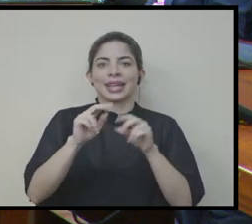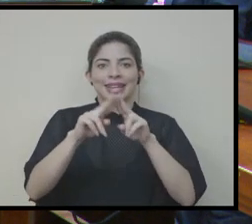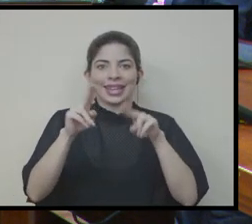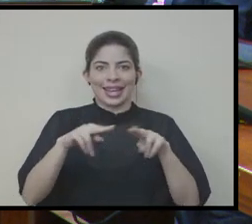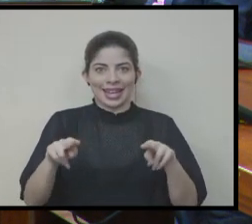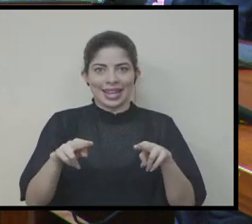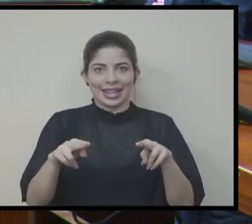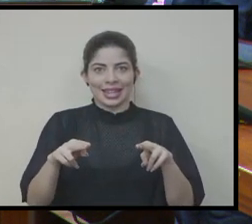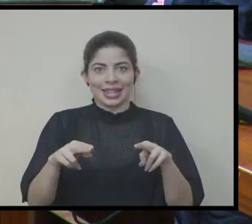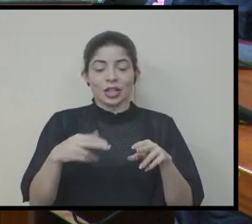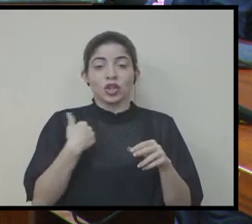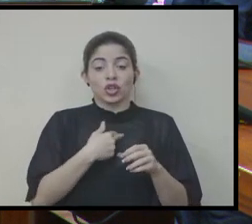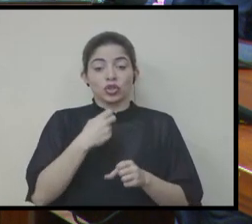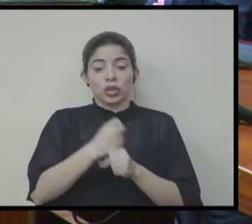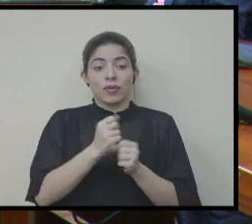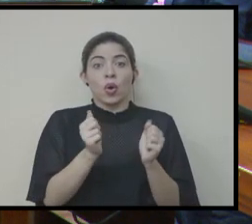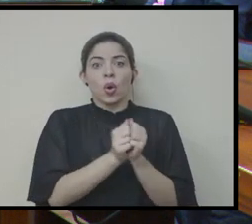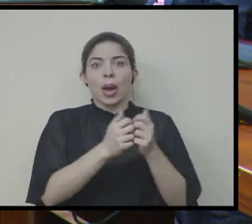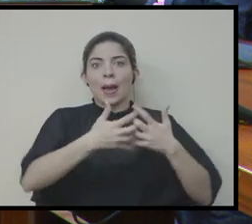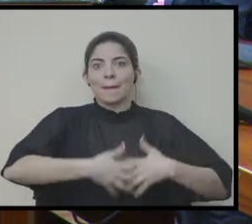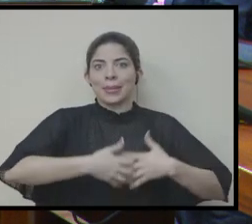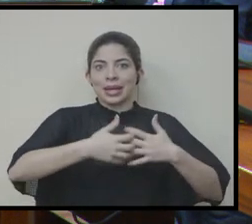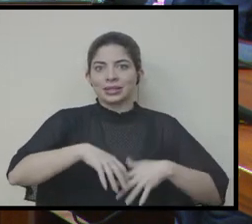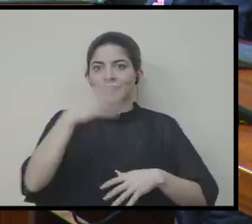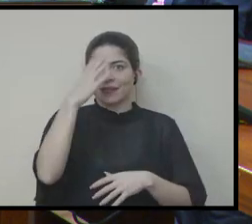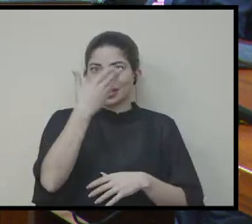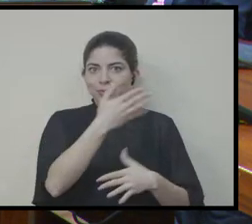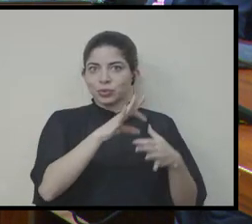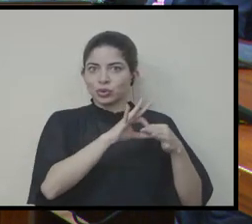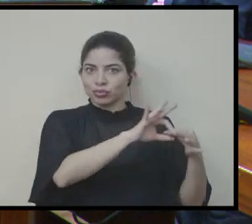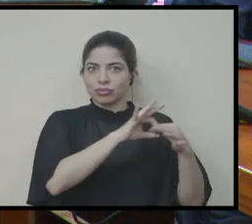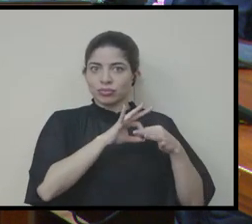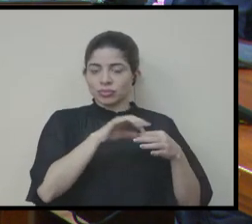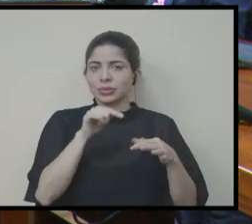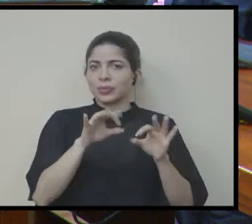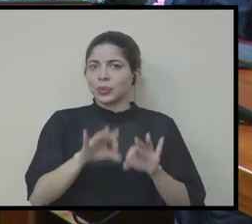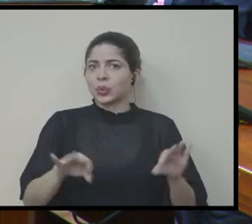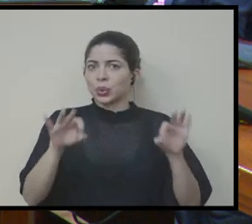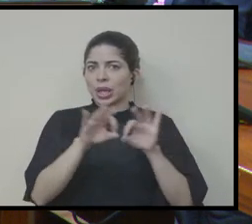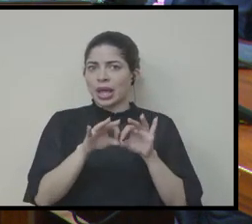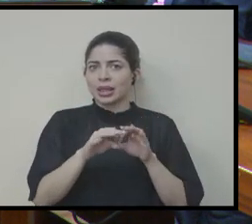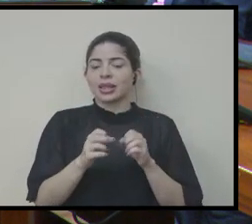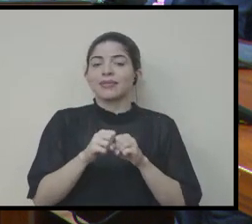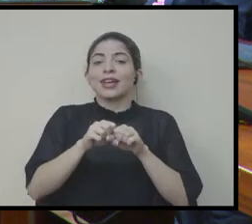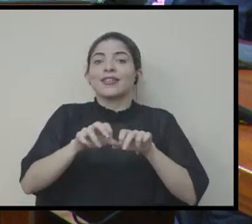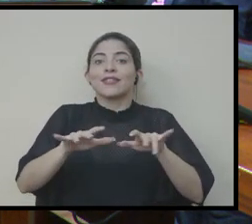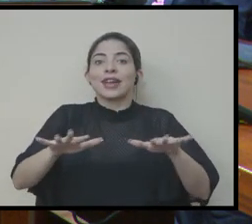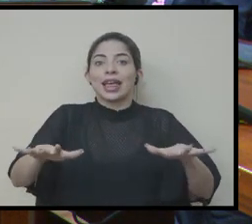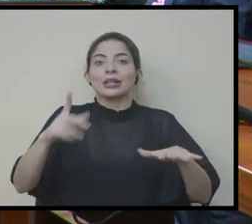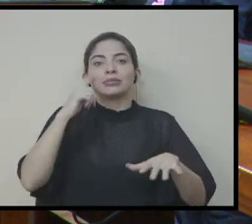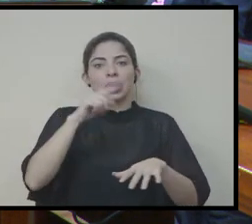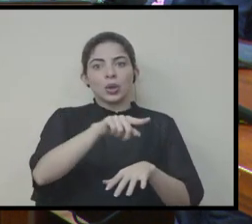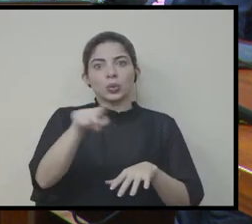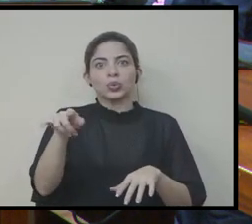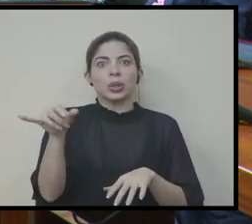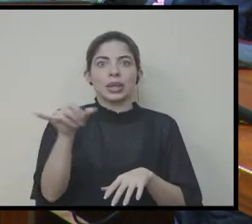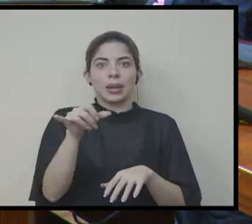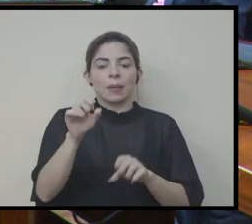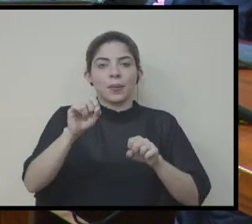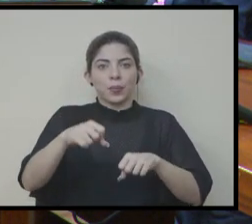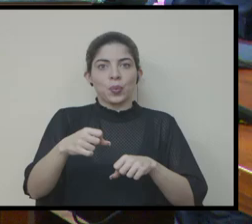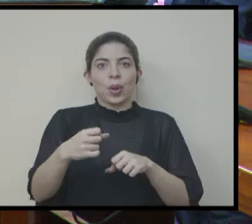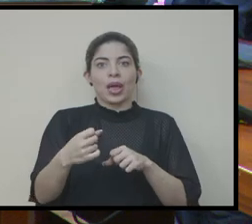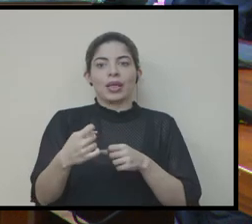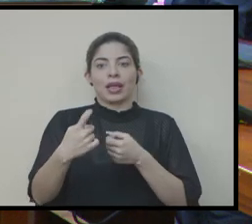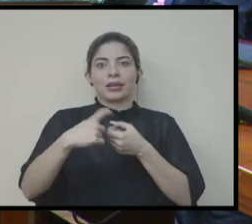que los hacemos de la mano con la propia empresa de Facebook, ¿verdad? Eso es muy importante. De redes, para que ustedes también sigan, nos